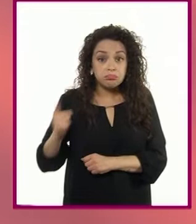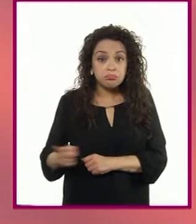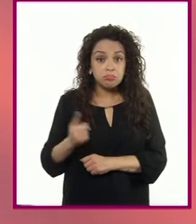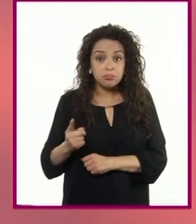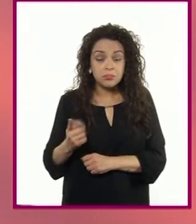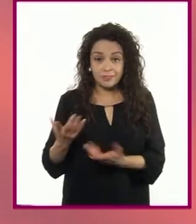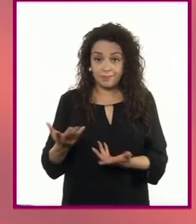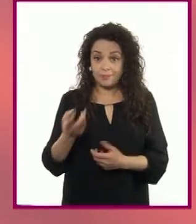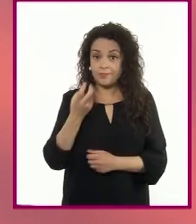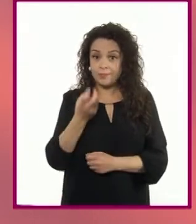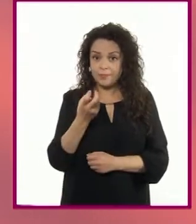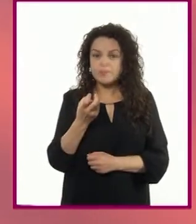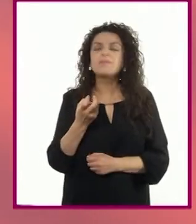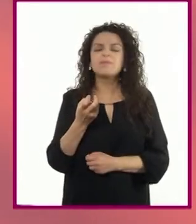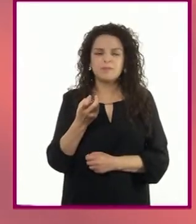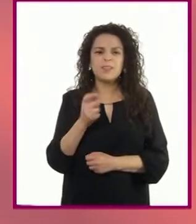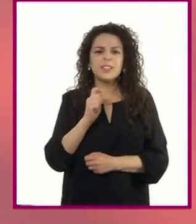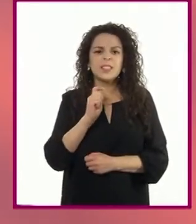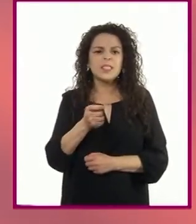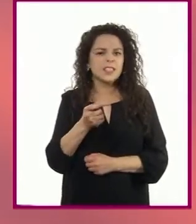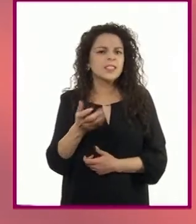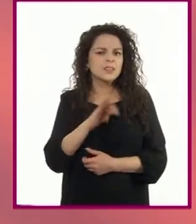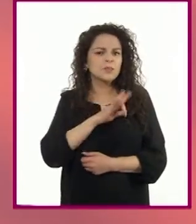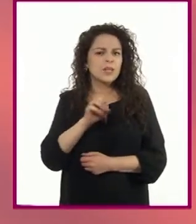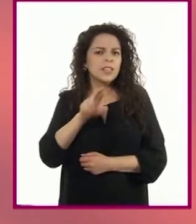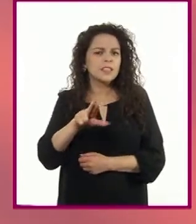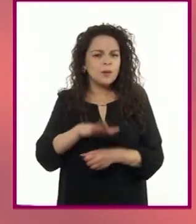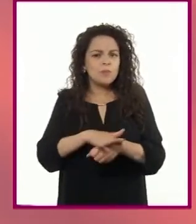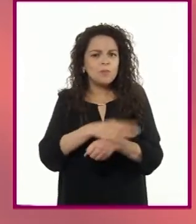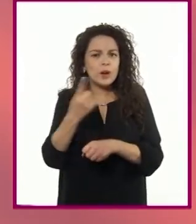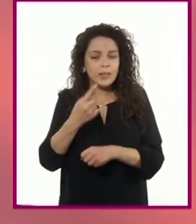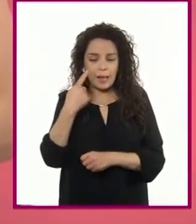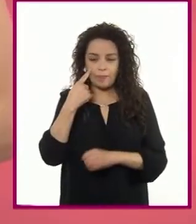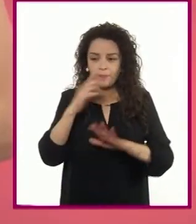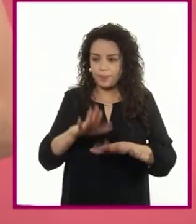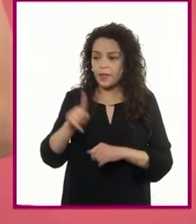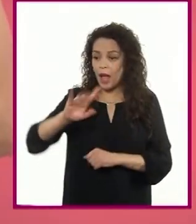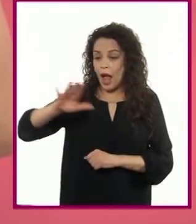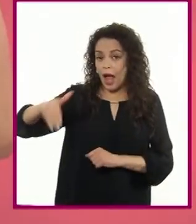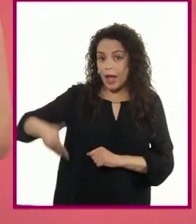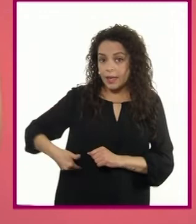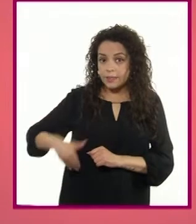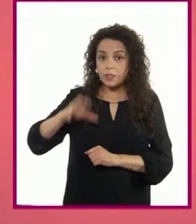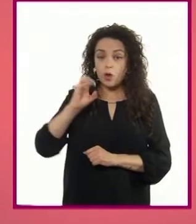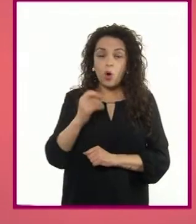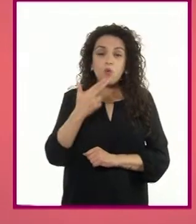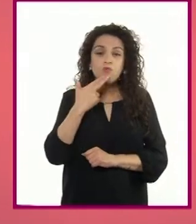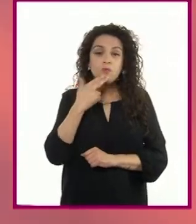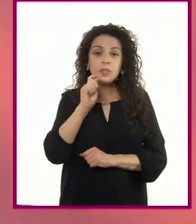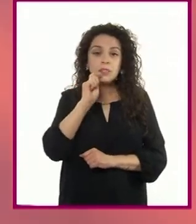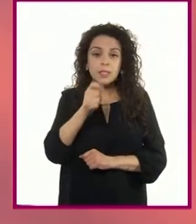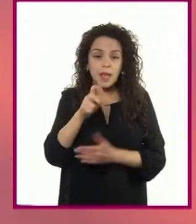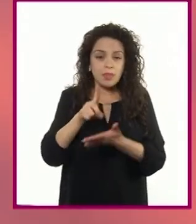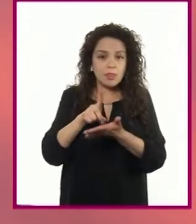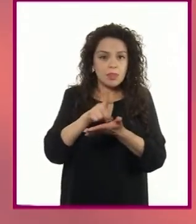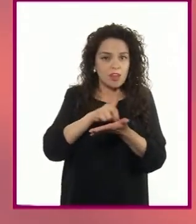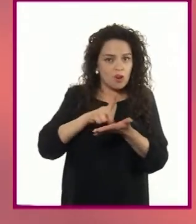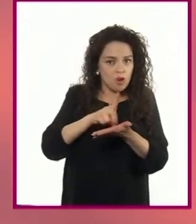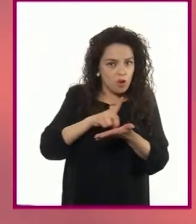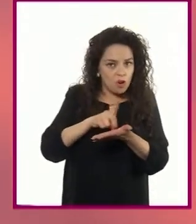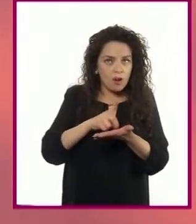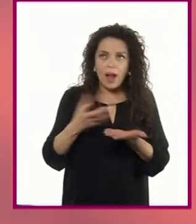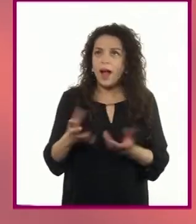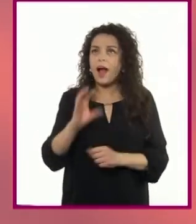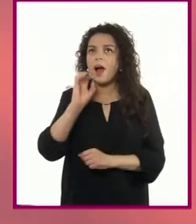que lo determinan, como por ejemplo un accidente, el uso de alguna sustancia dañina como lo son las drogas,